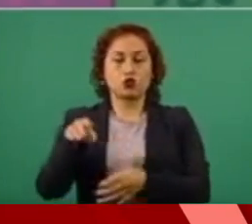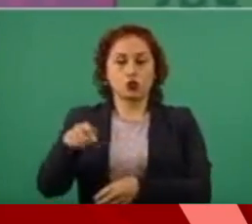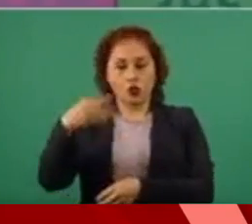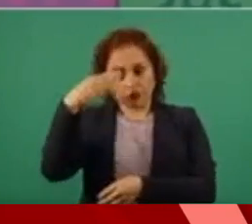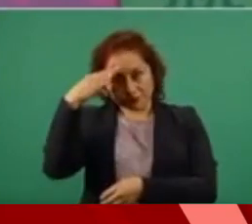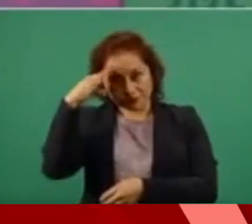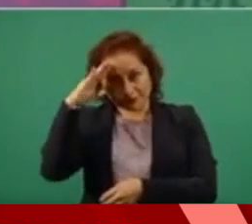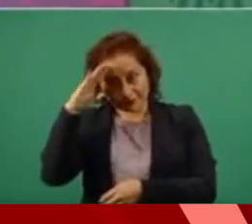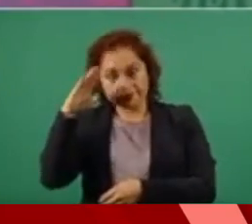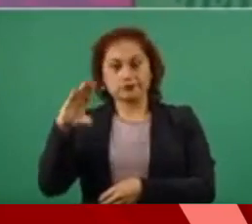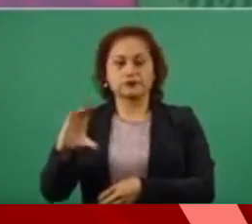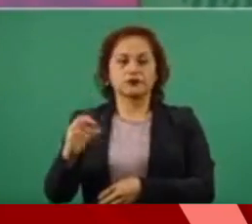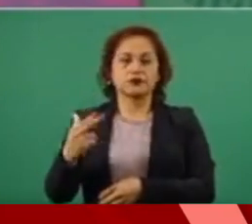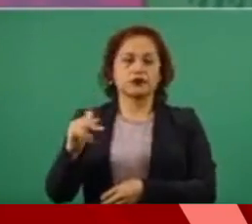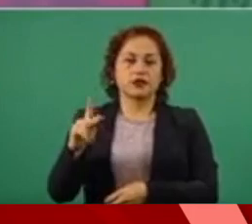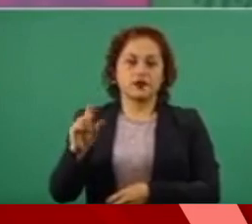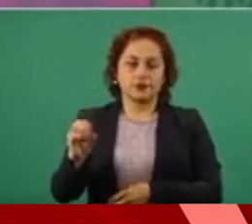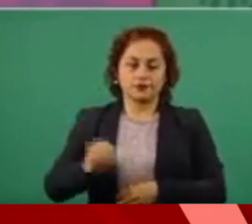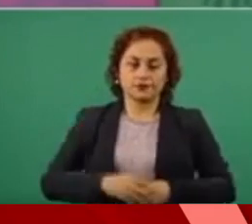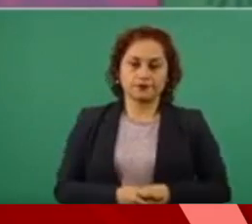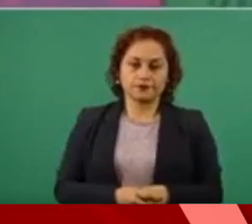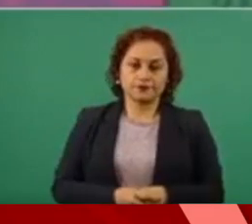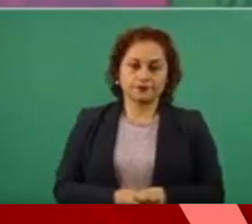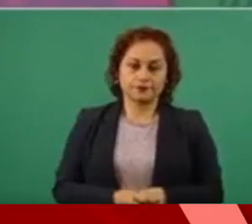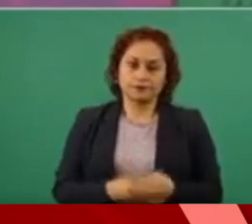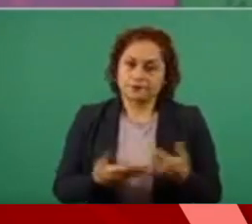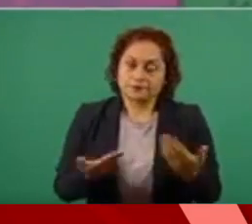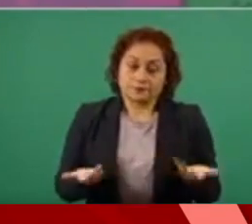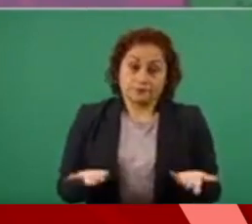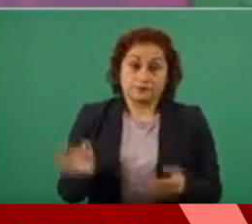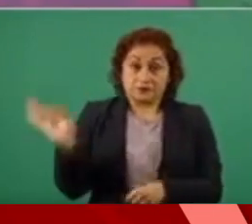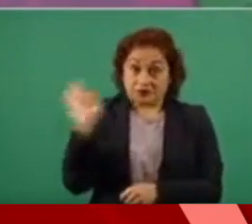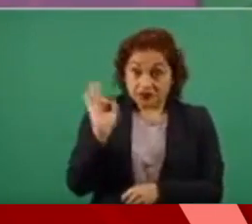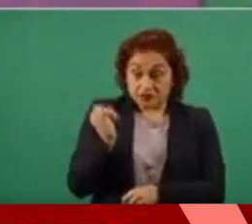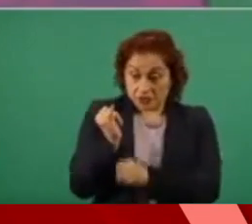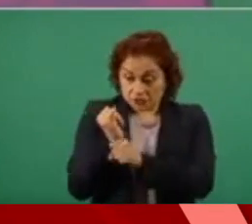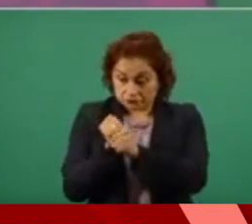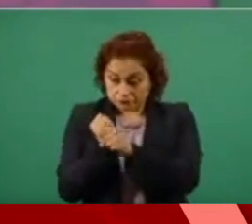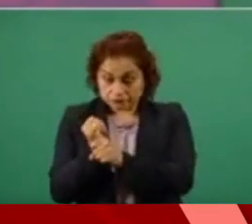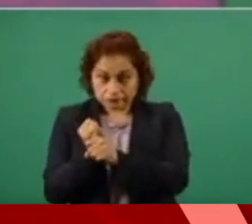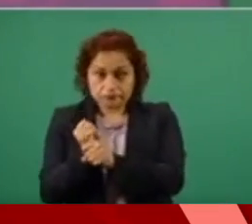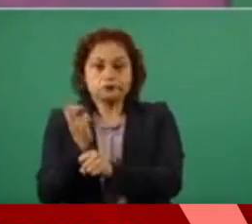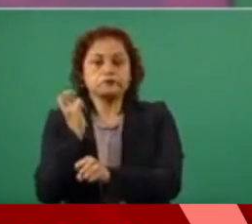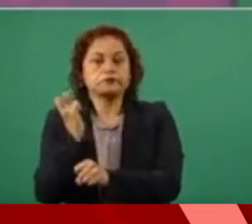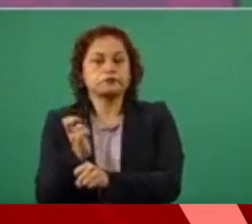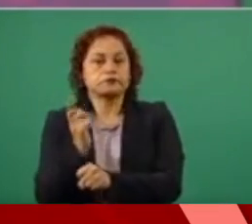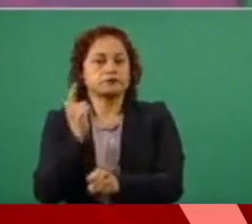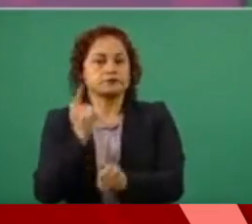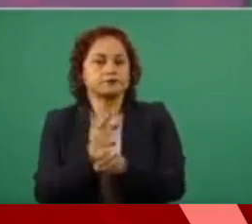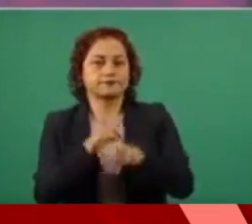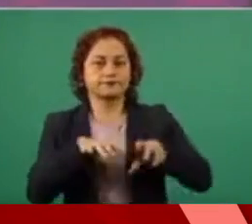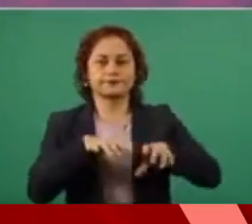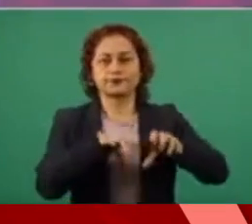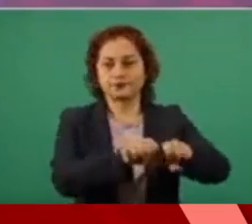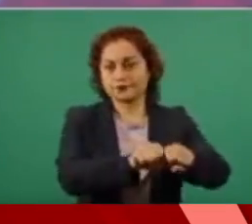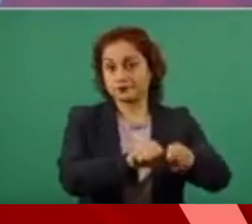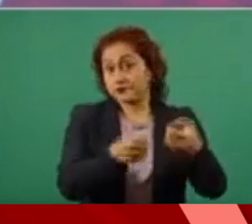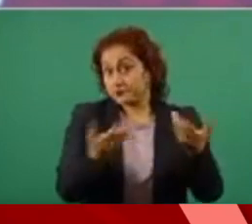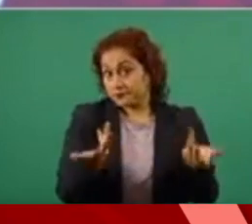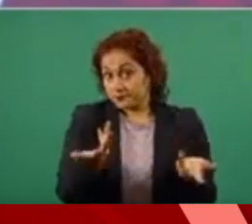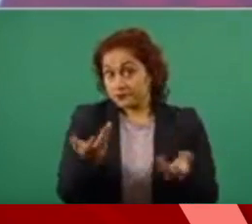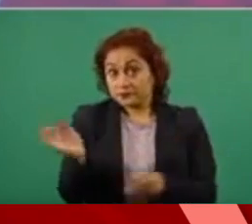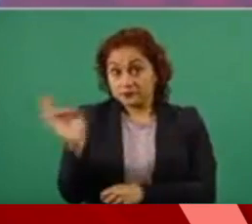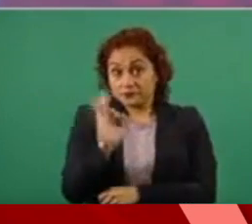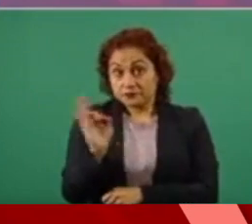mejor por eso es también la detención, que quieren tener